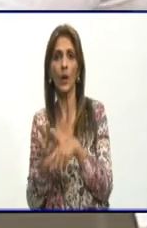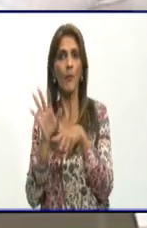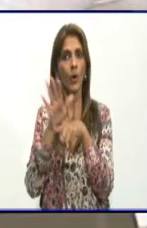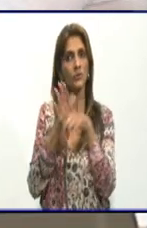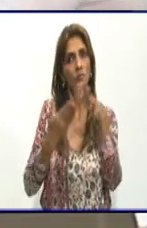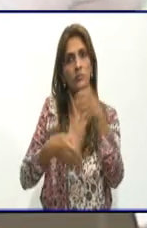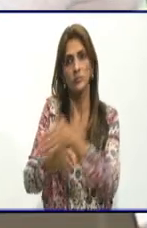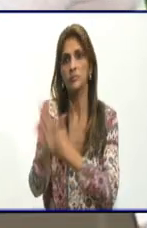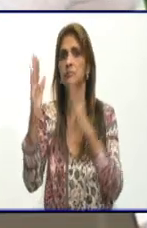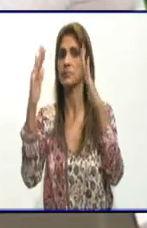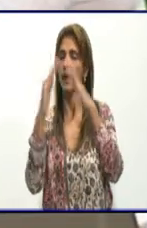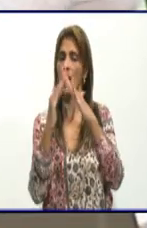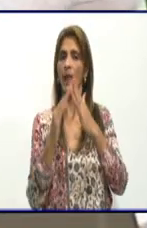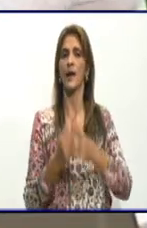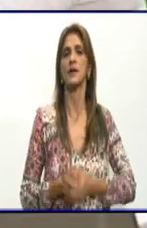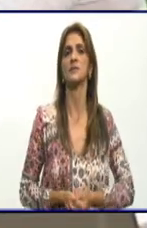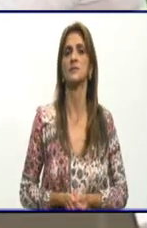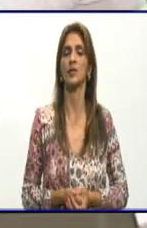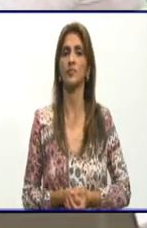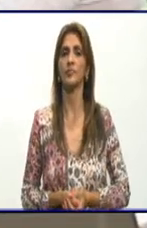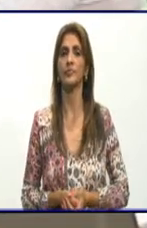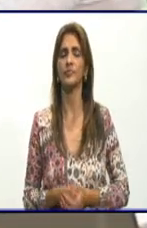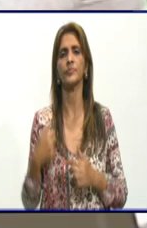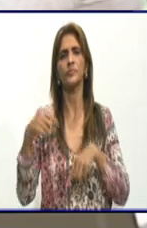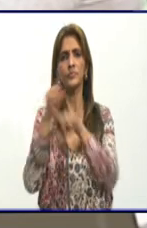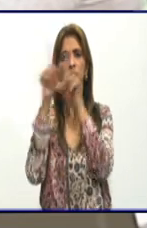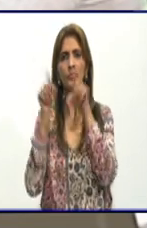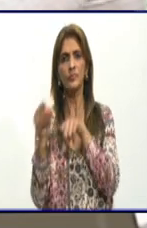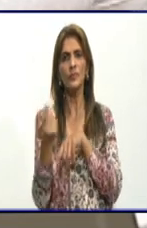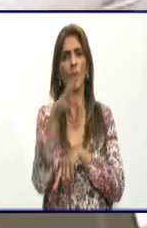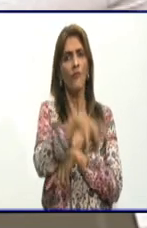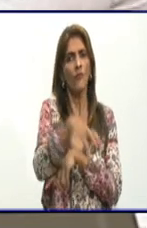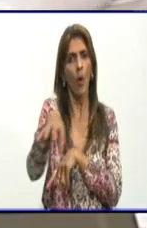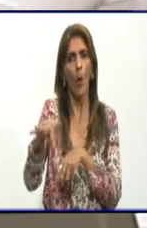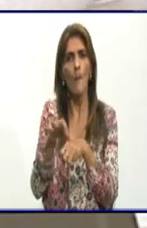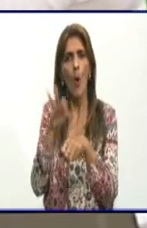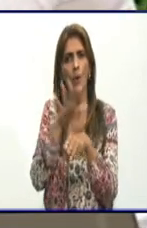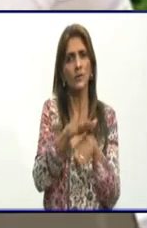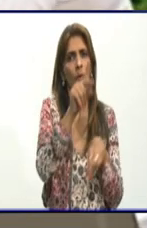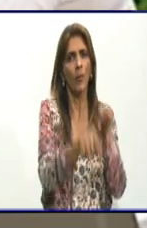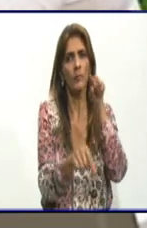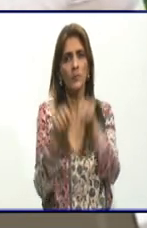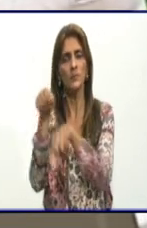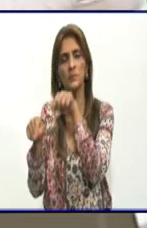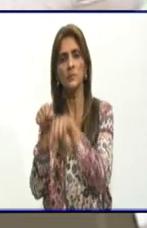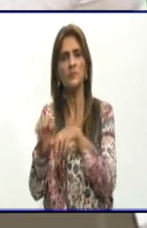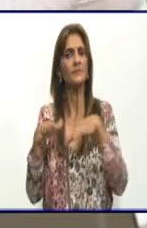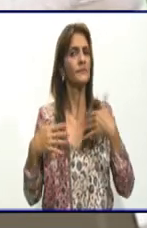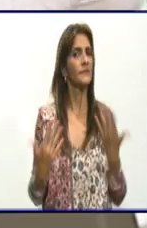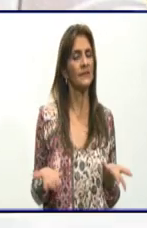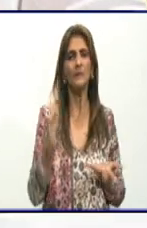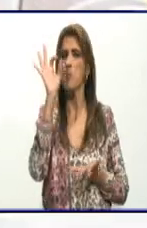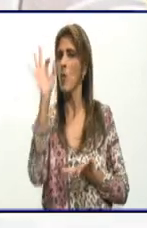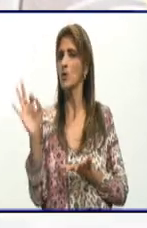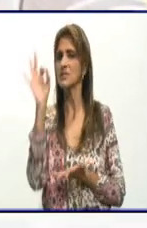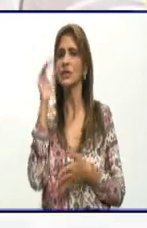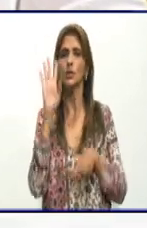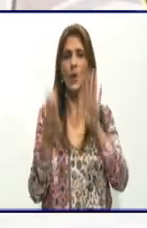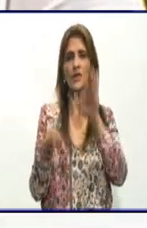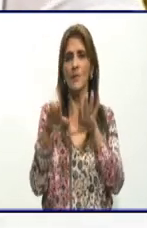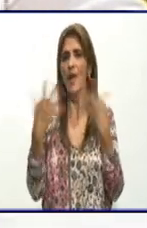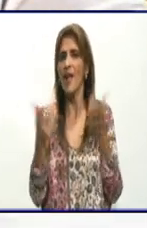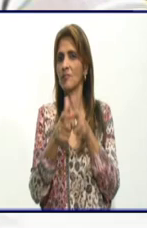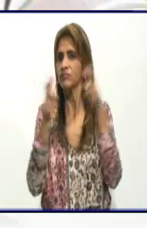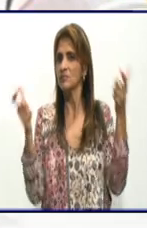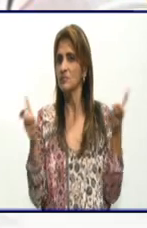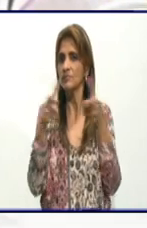Mayrelis, ¿la focalidad hoy en qué niveles se encuentra en la provincia? Bueno, hoy sí. Hoy